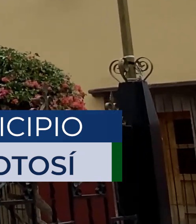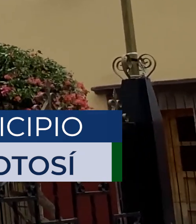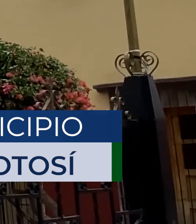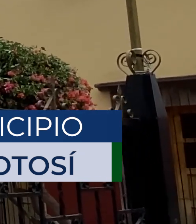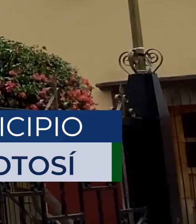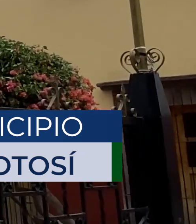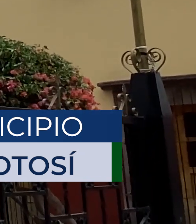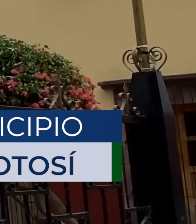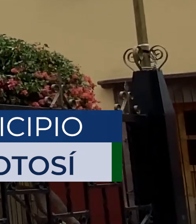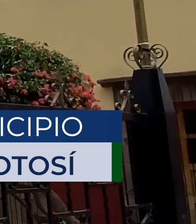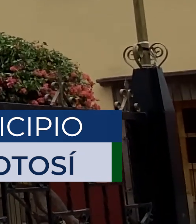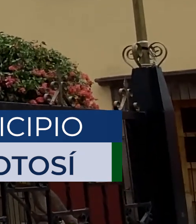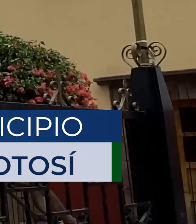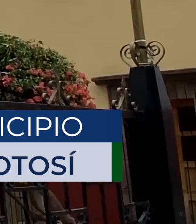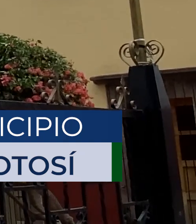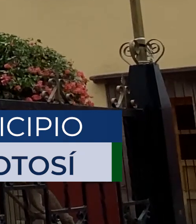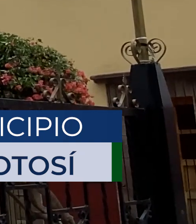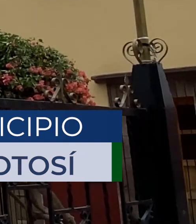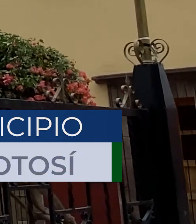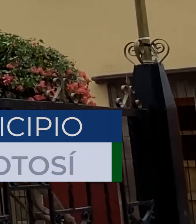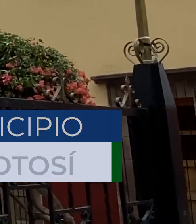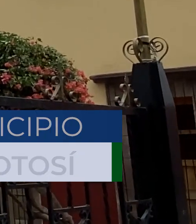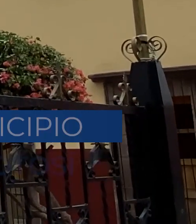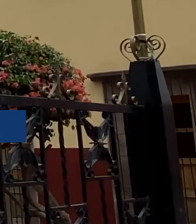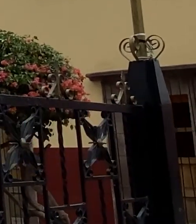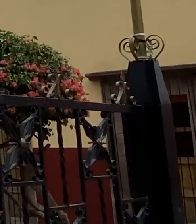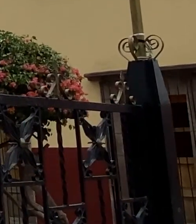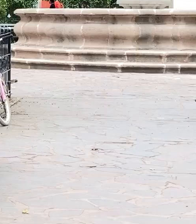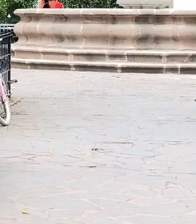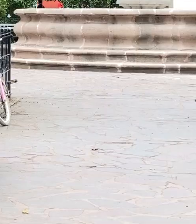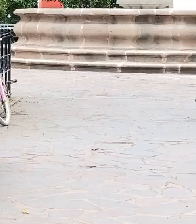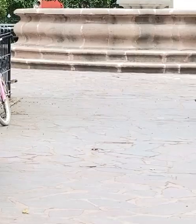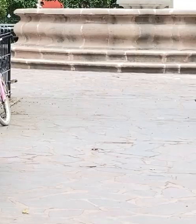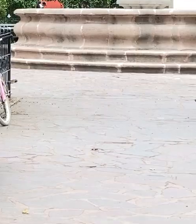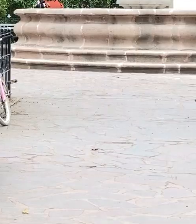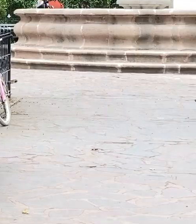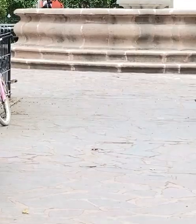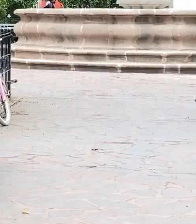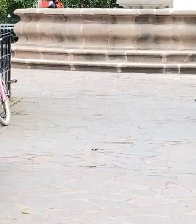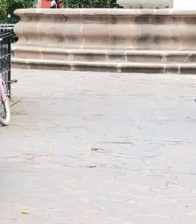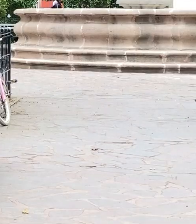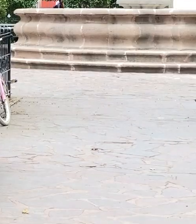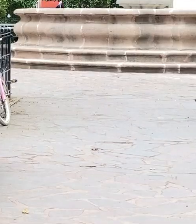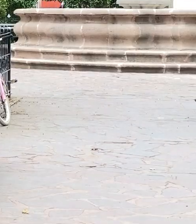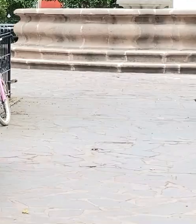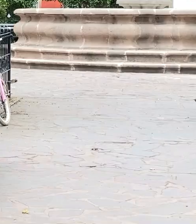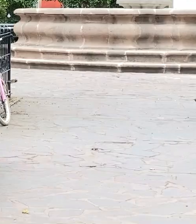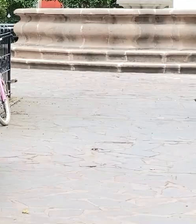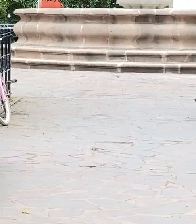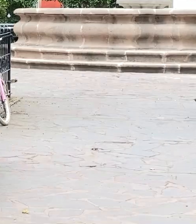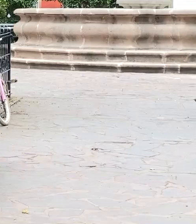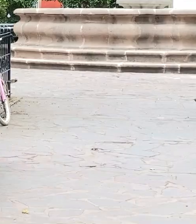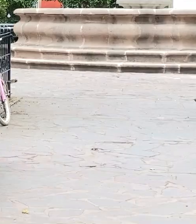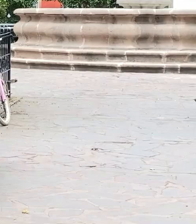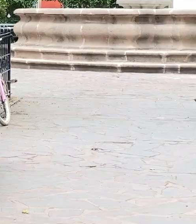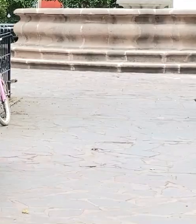interpuestos que fueron solventados ante el poder judicial luego de la petición de más de 20,000 habitantes de esta comunidad para